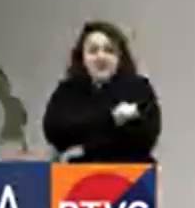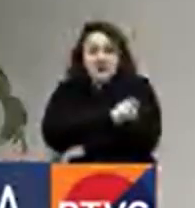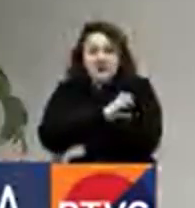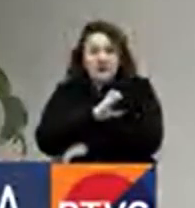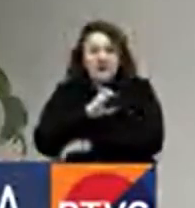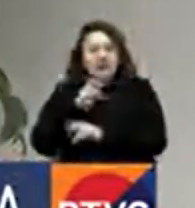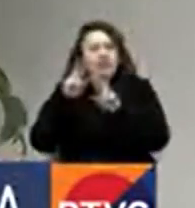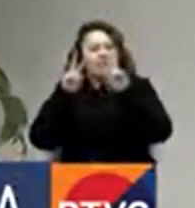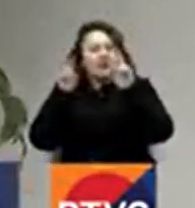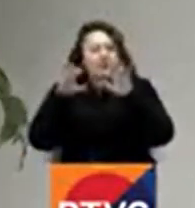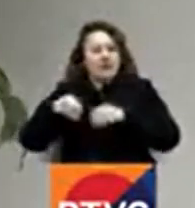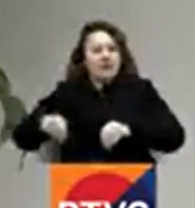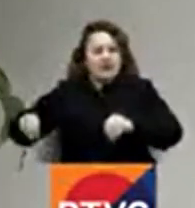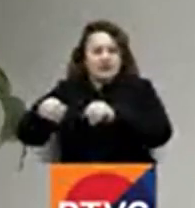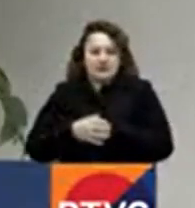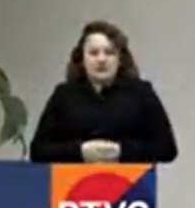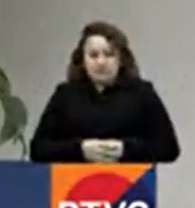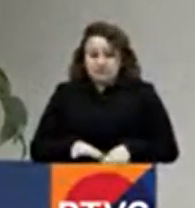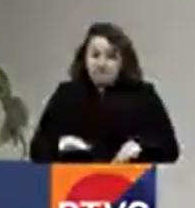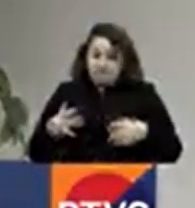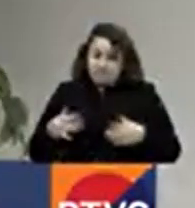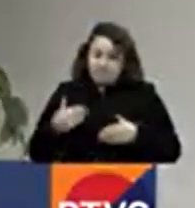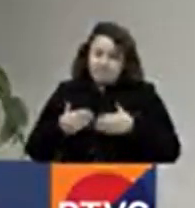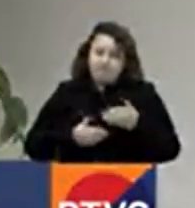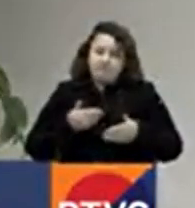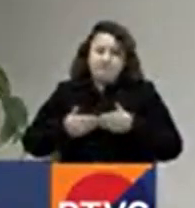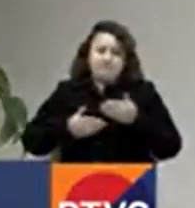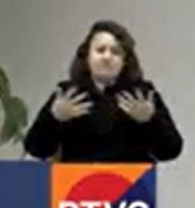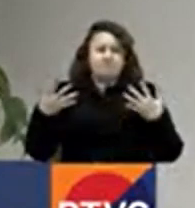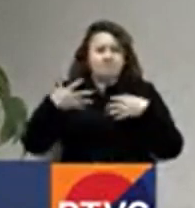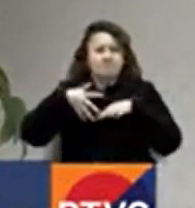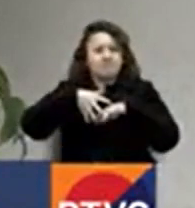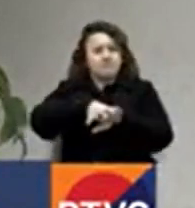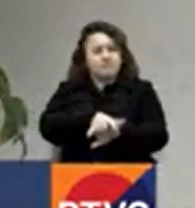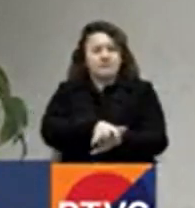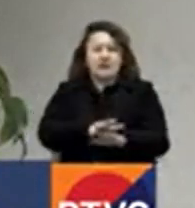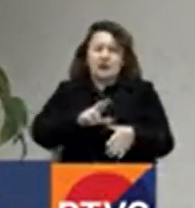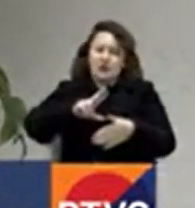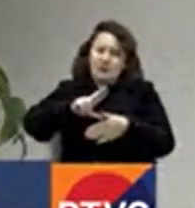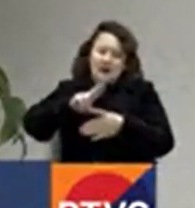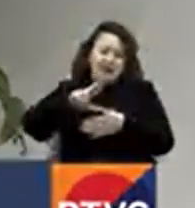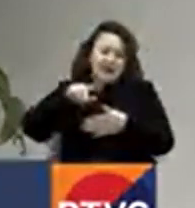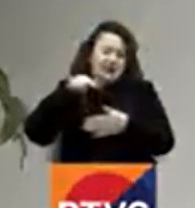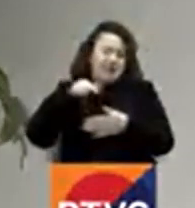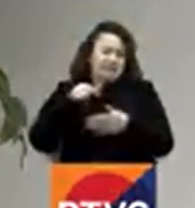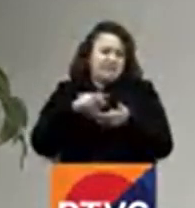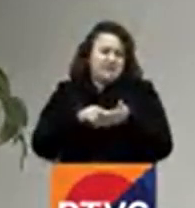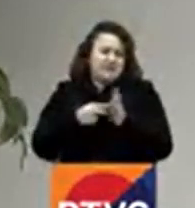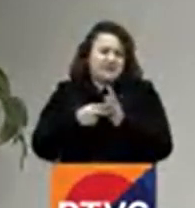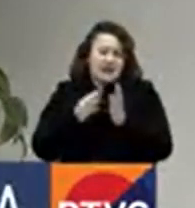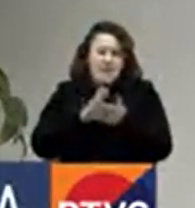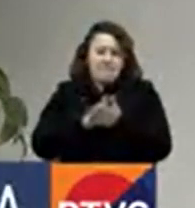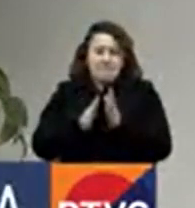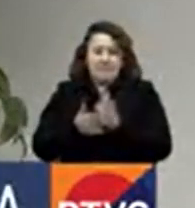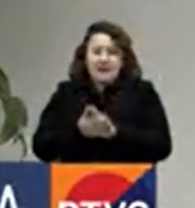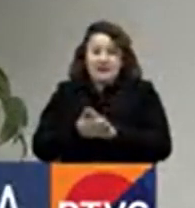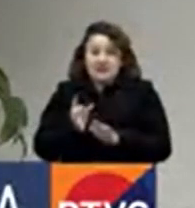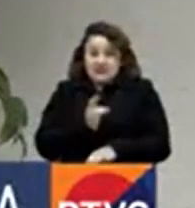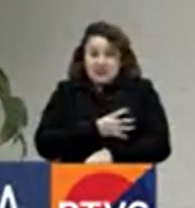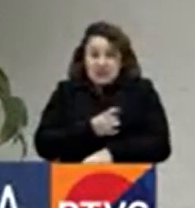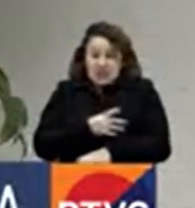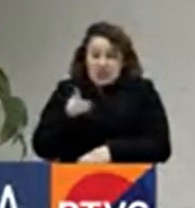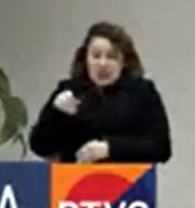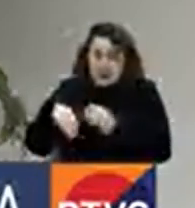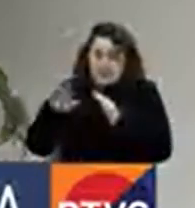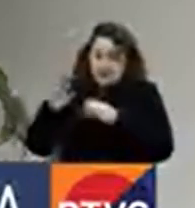tierras. Pero un gran avance en la integración latinoamericana, que ni más ni menos es la paz, porque sería Chile el que más nos